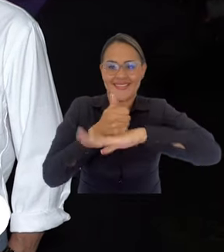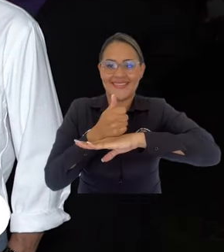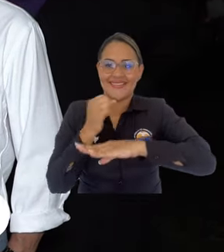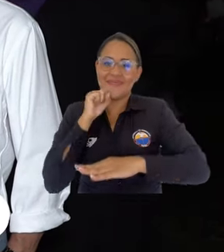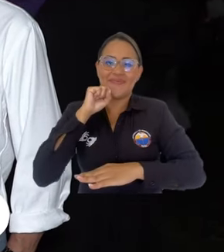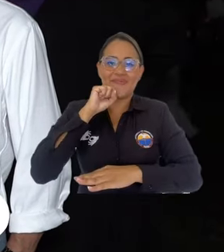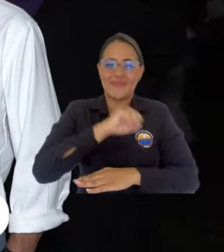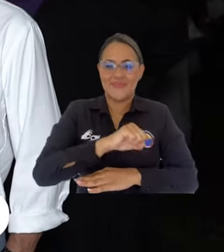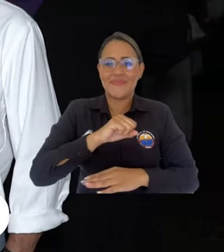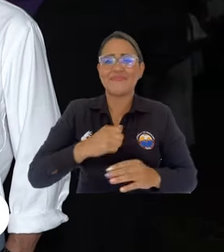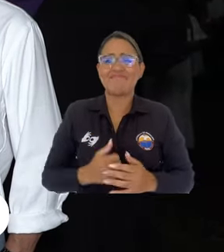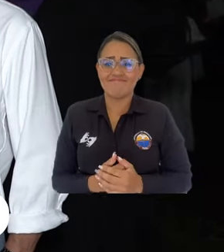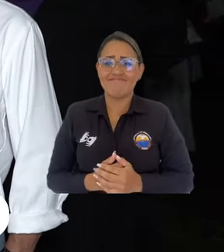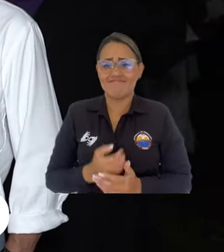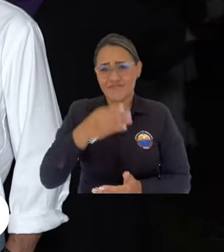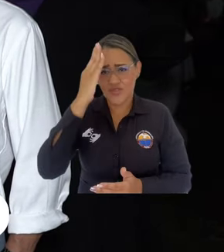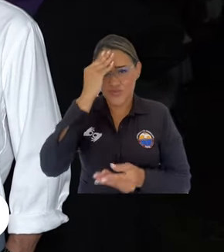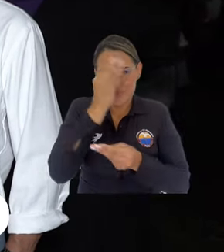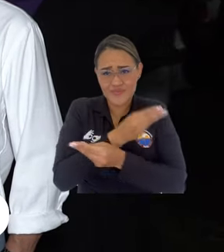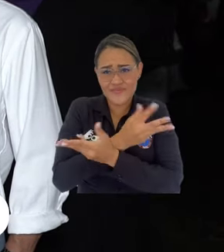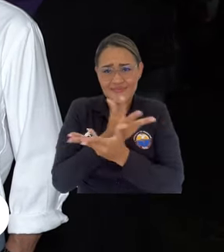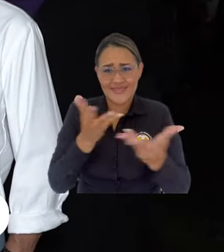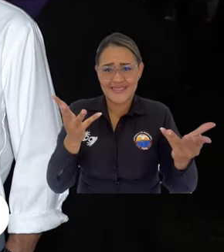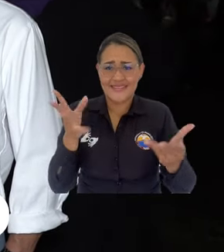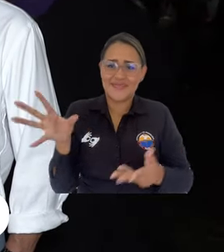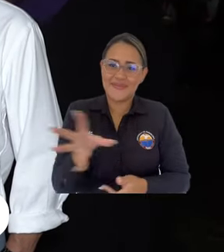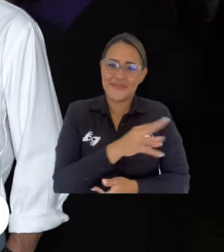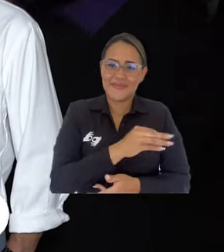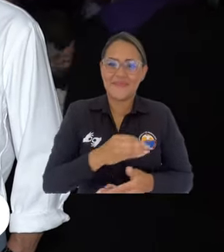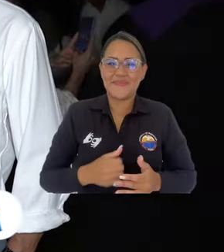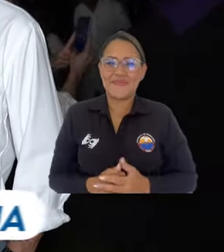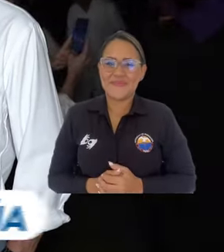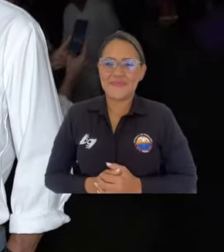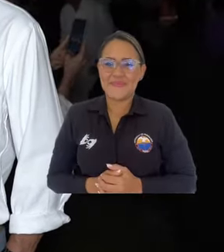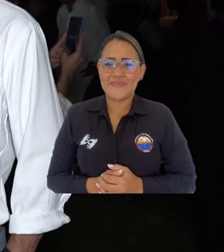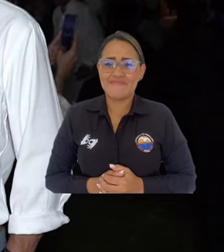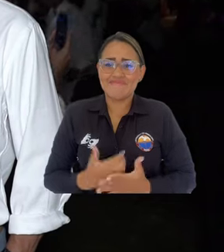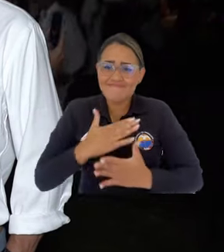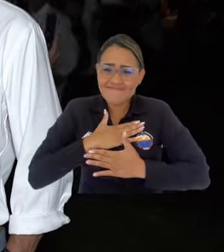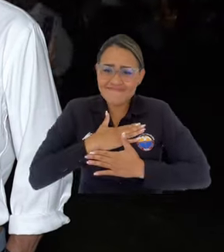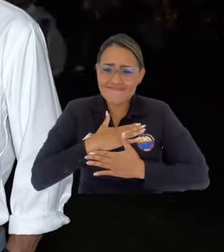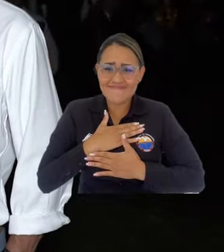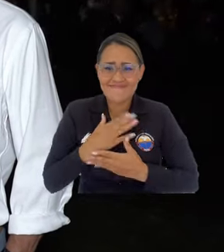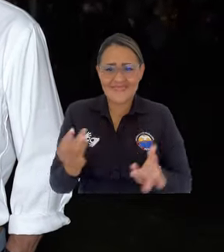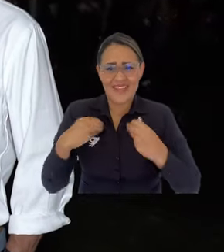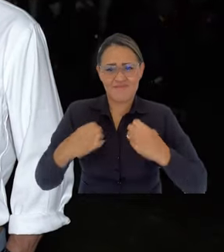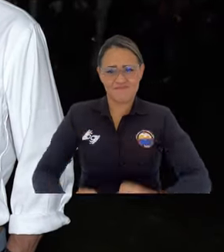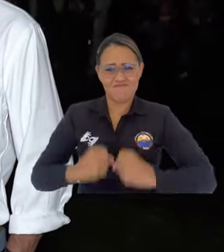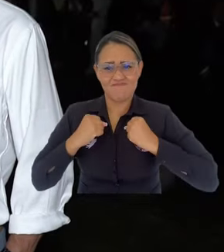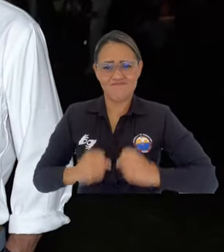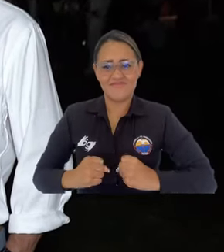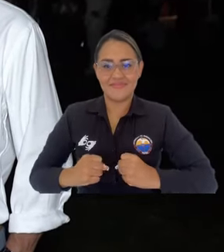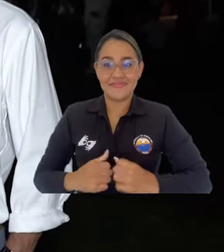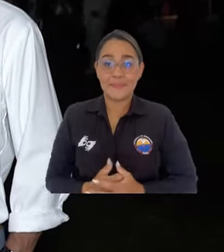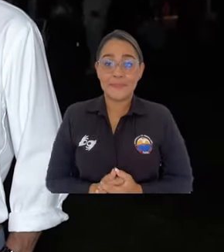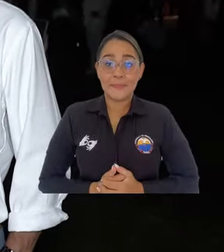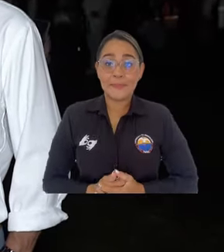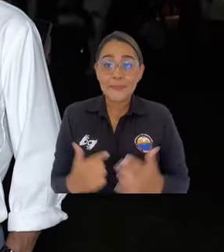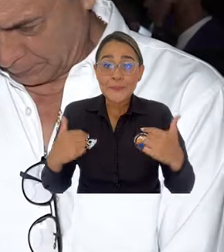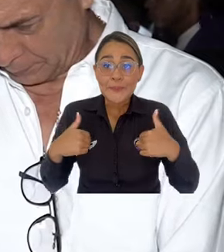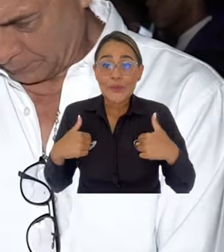querido rector Pablo Vera, que Dios los bendiga mucho y Dios me dé mucha